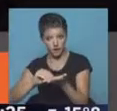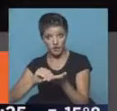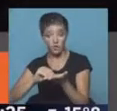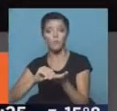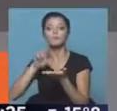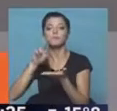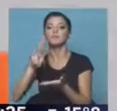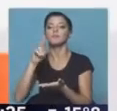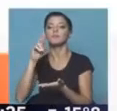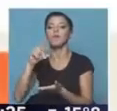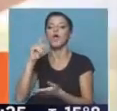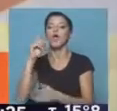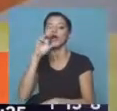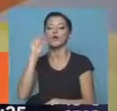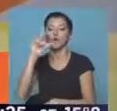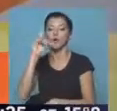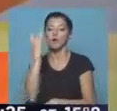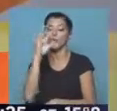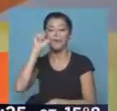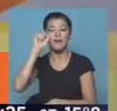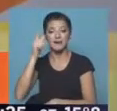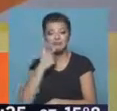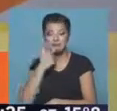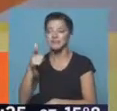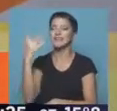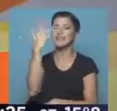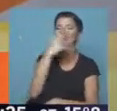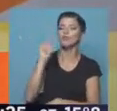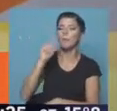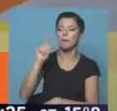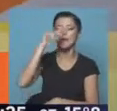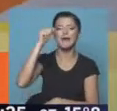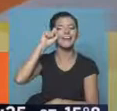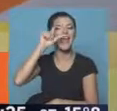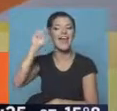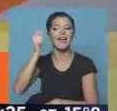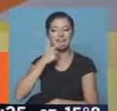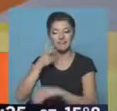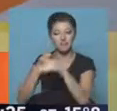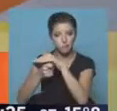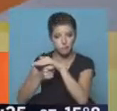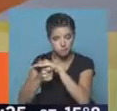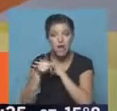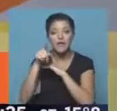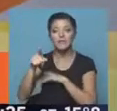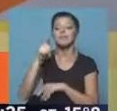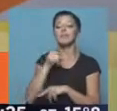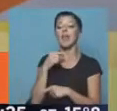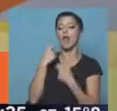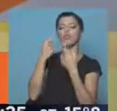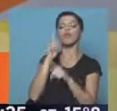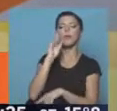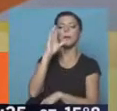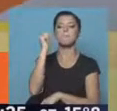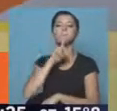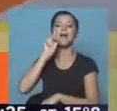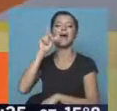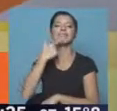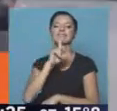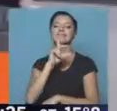Lures una ventaja indebida de 500 mil reales ofertada por Joesley Batista, presidente de